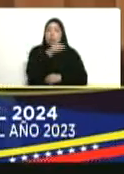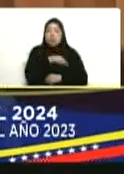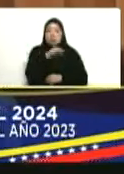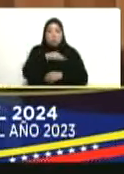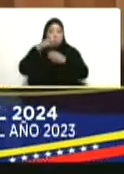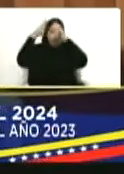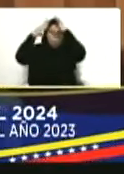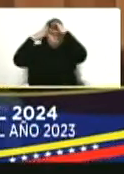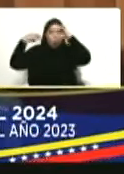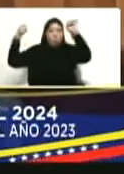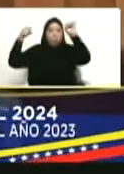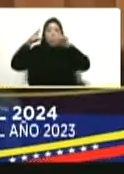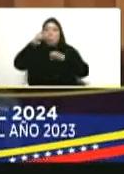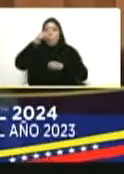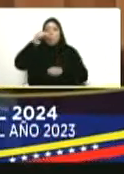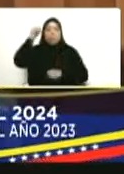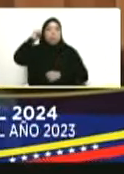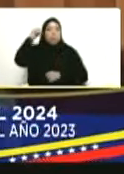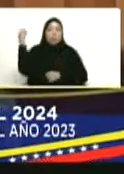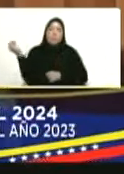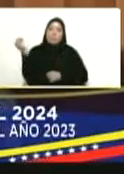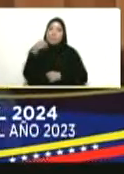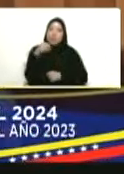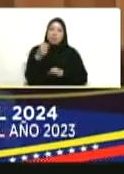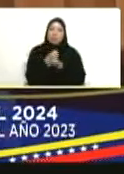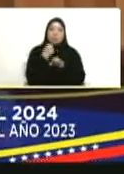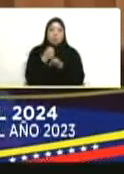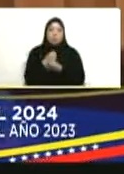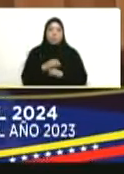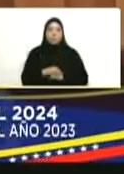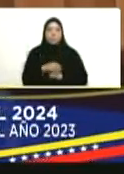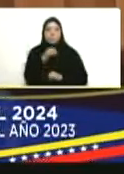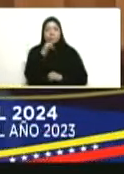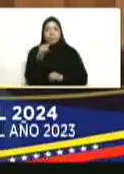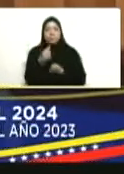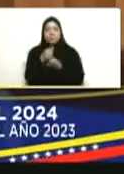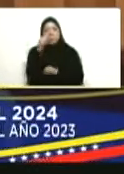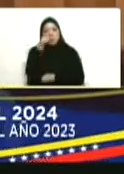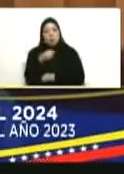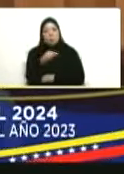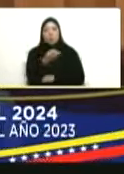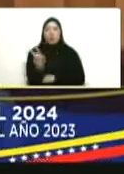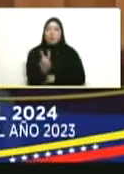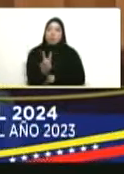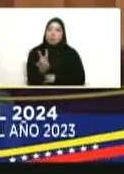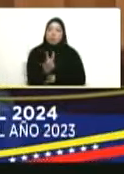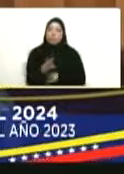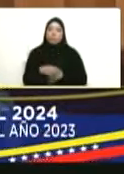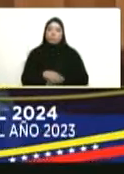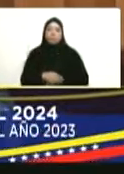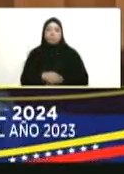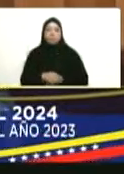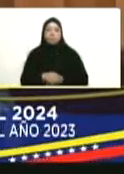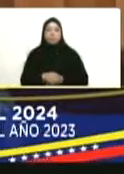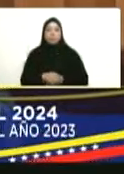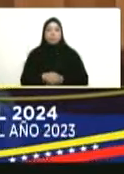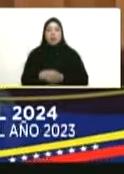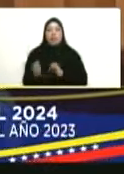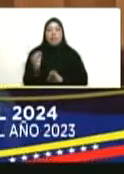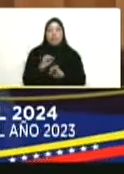embajadores, embajadoras, una vez más amenazan al pueblo de Venezuela de